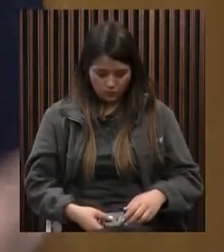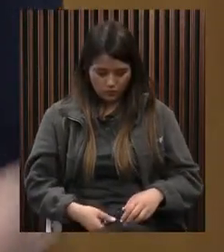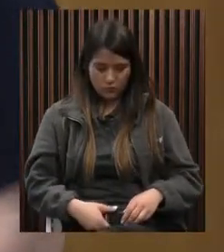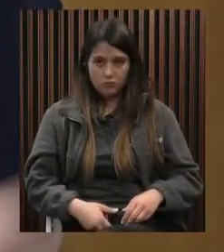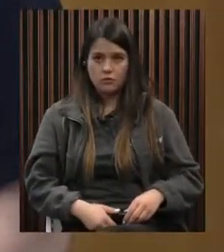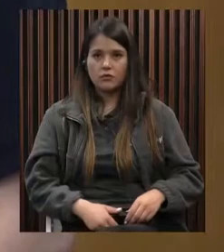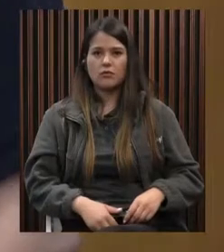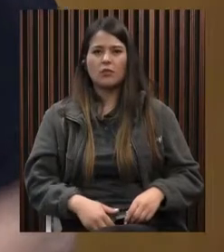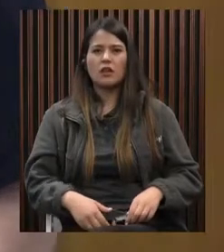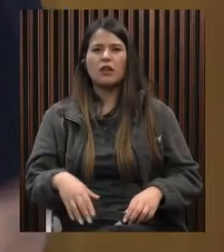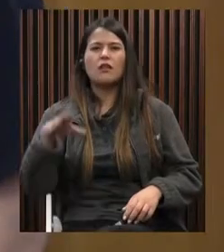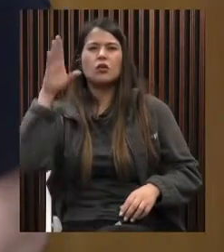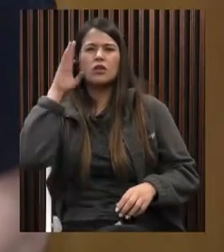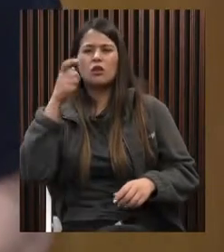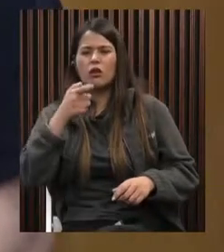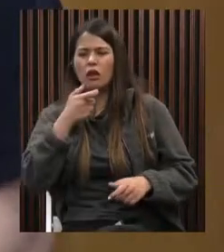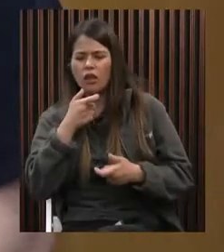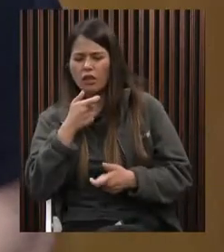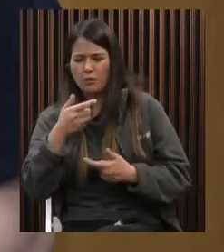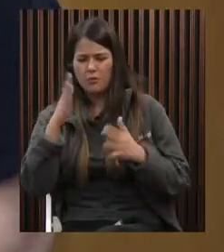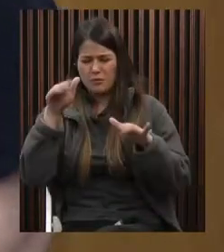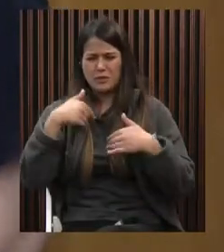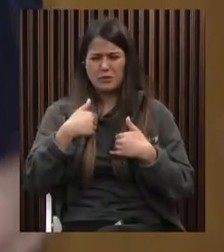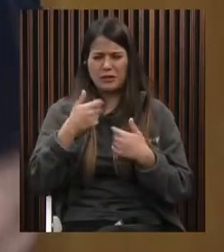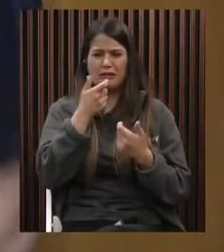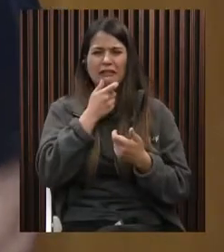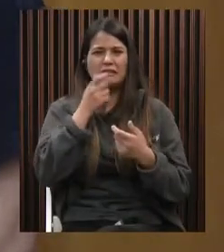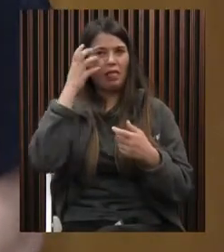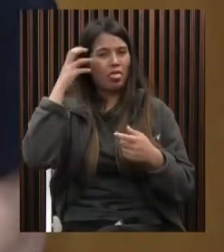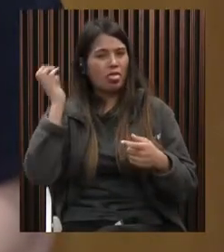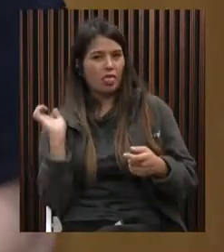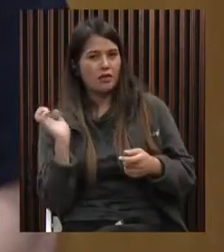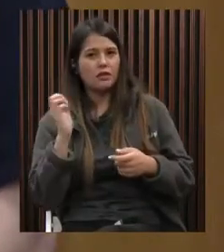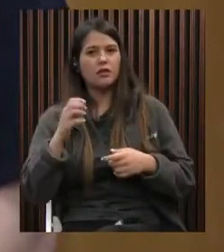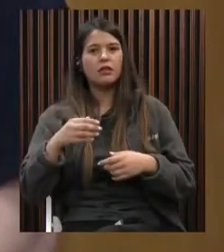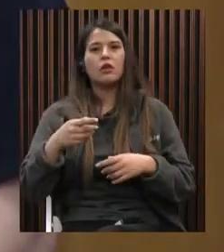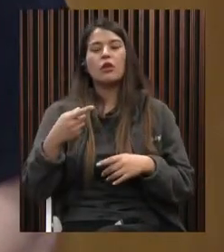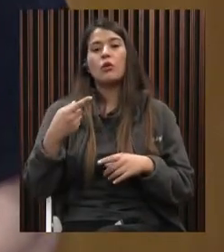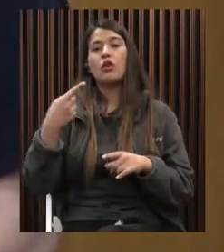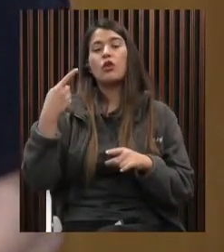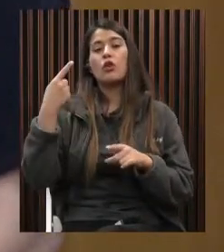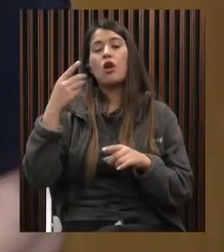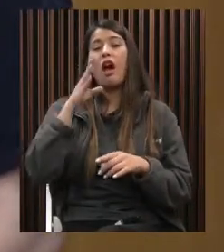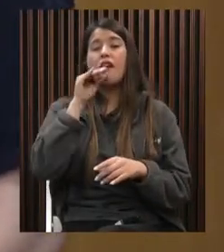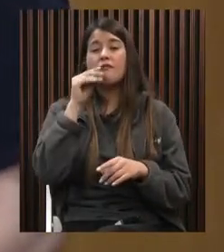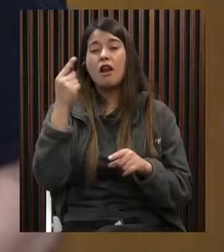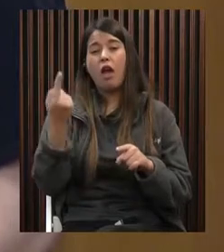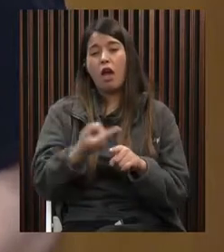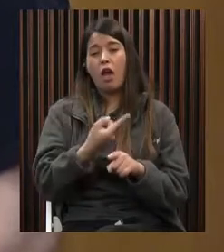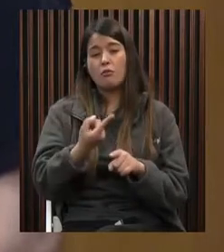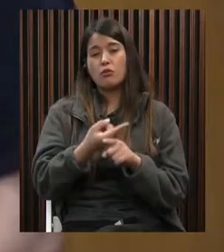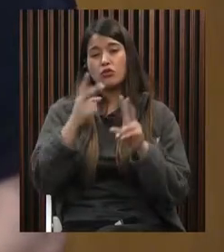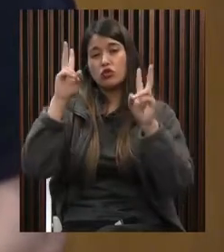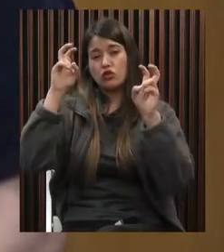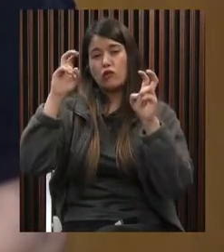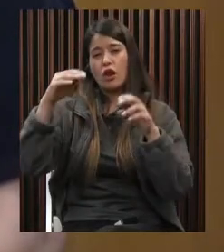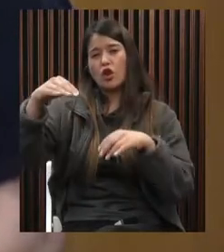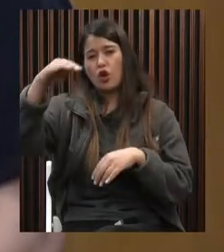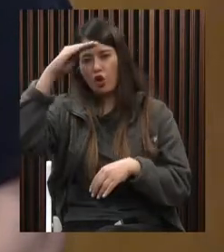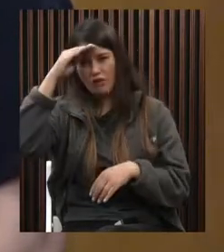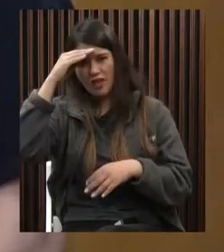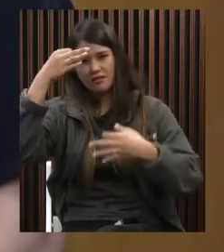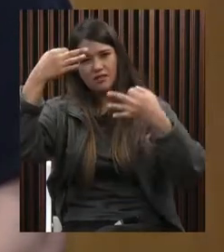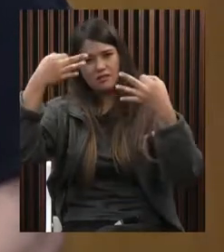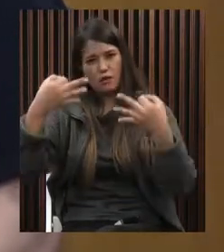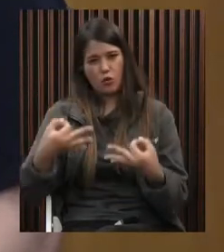Estaba escuchando yo Biscuit también a mí misma. Entonces, bueno, cuando hablamos, ¿cierto?, de poder crear confianza, seguridad, una de